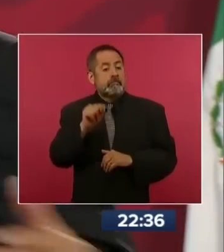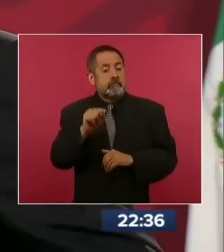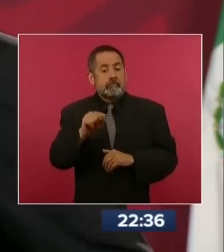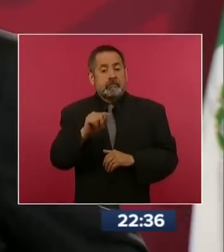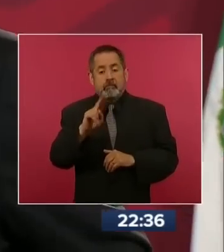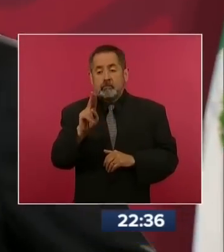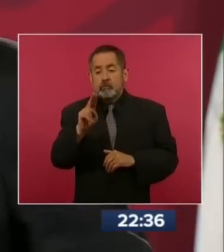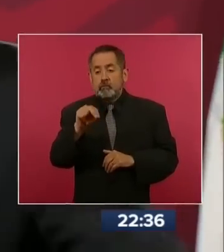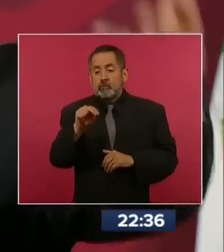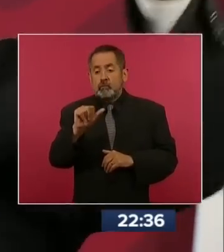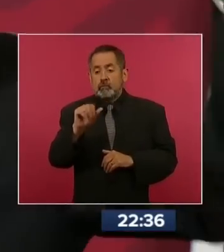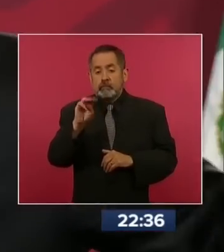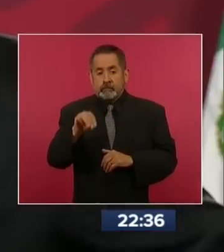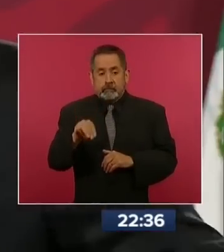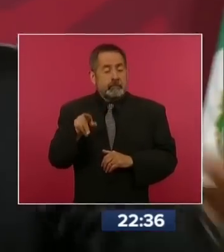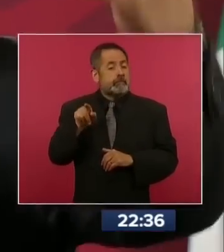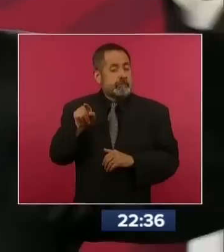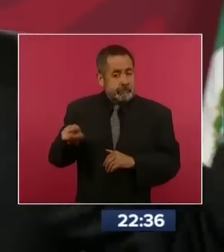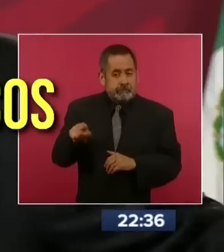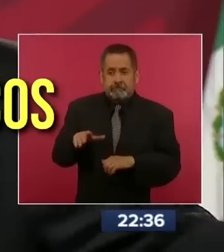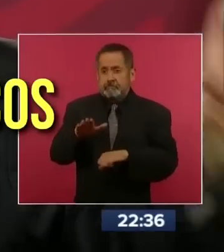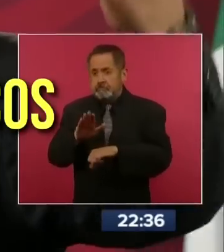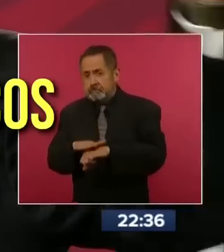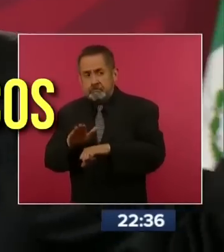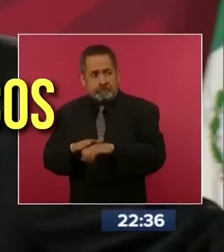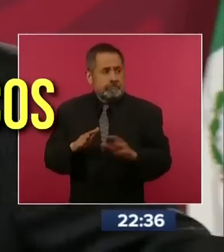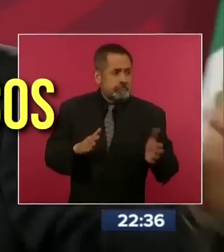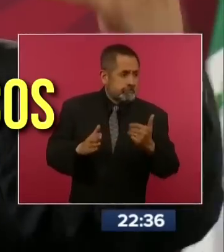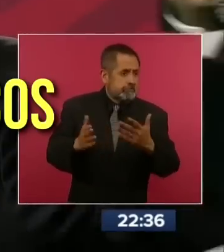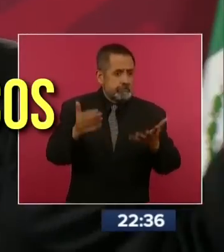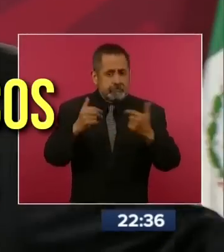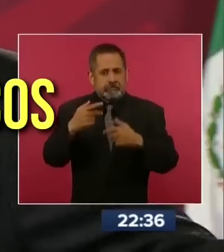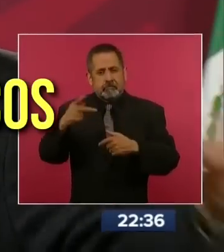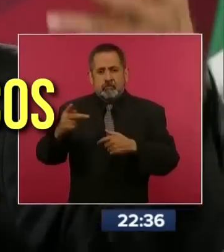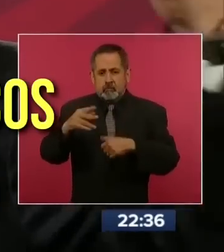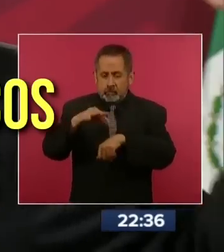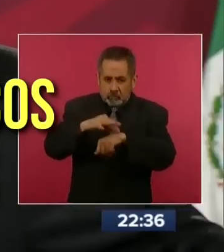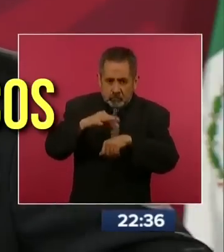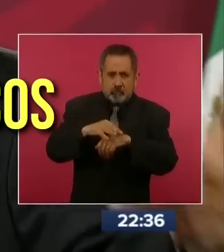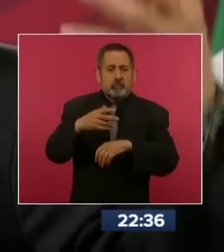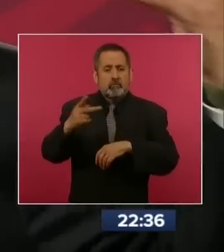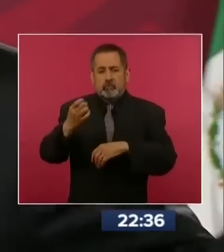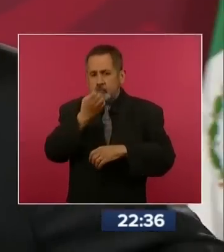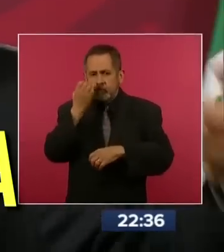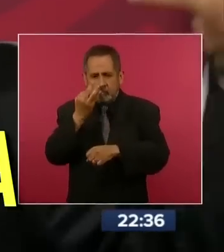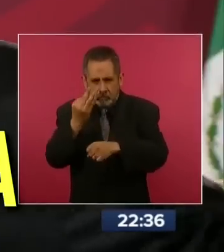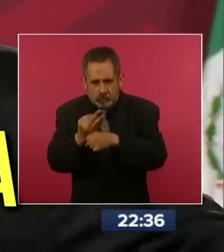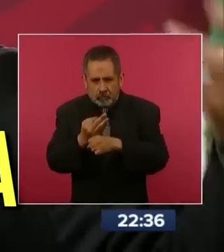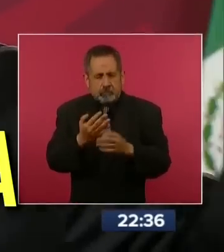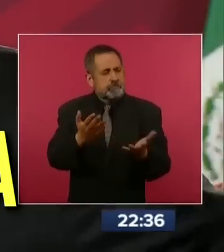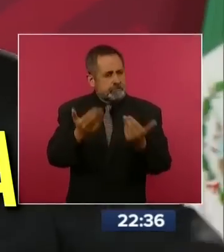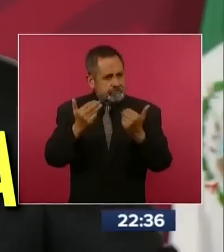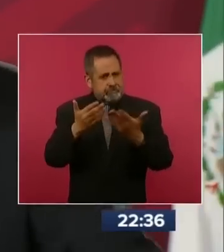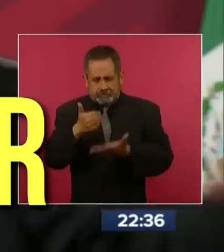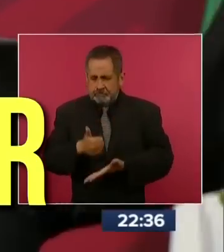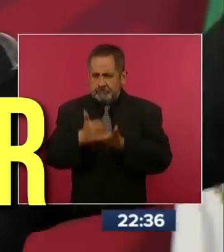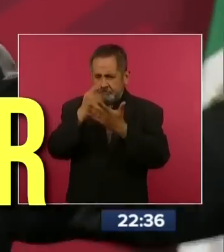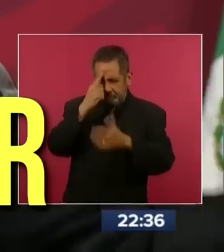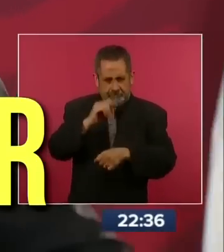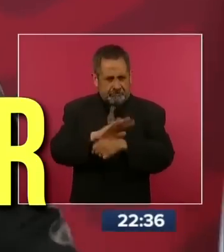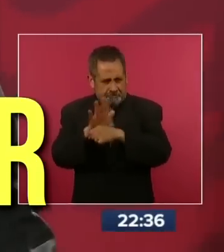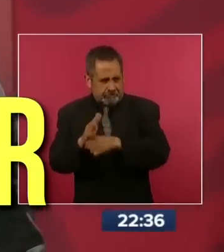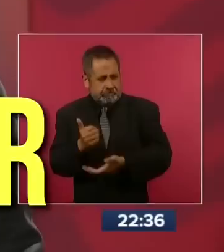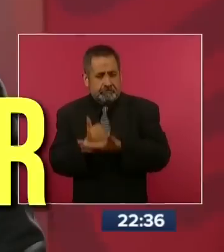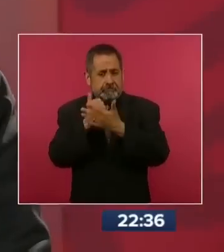y en vez de convocar a todos los médicos estudiantes a enfrentarla, a